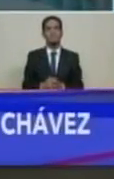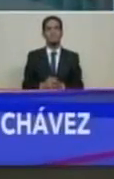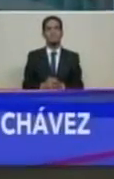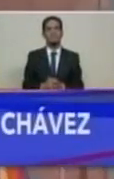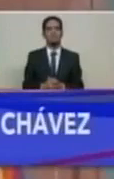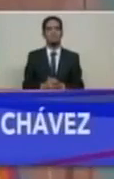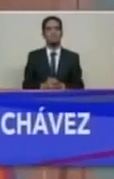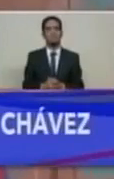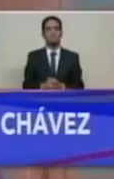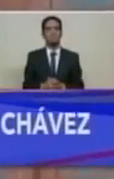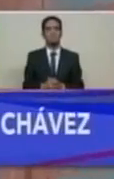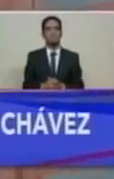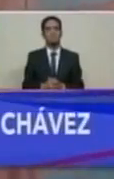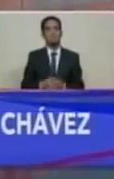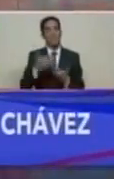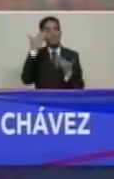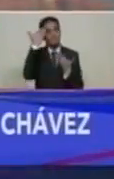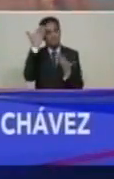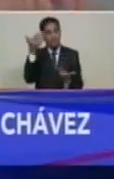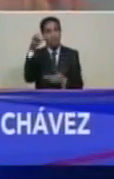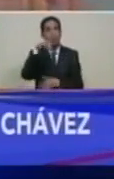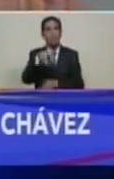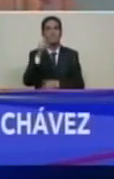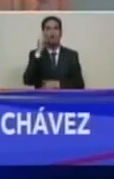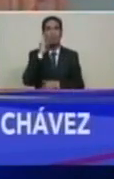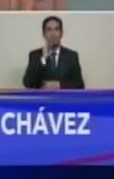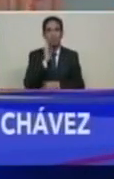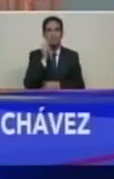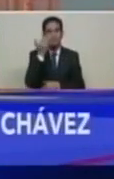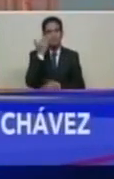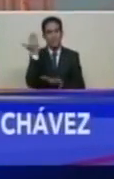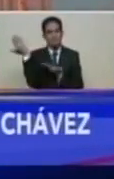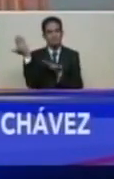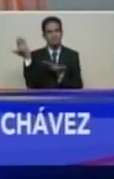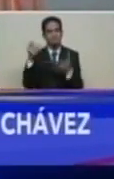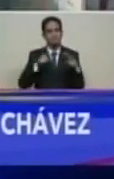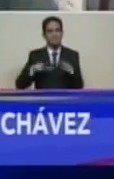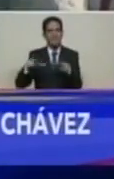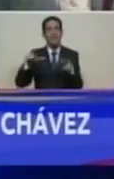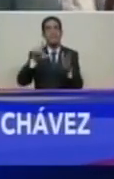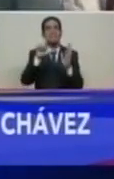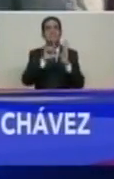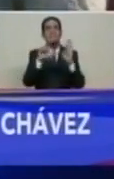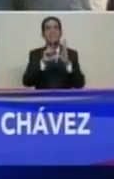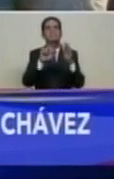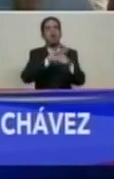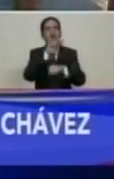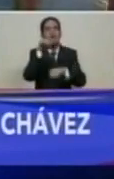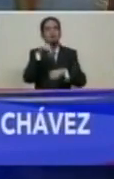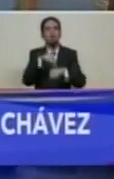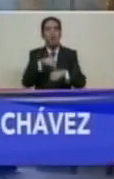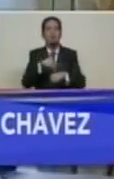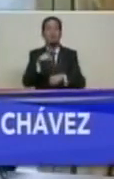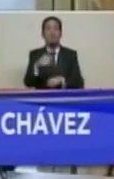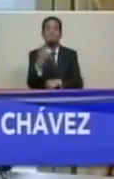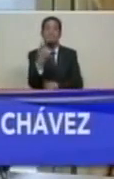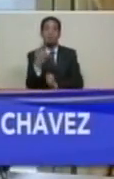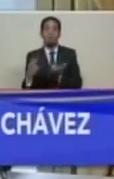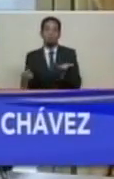Bueno, un saludo al estado Bolívar, miren, las instalaciones del Liceo Nacional. Y así hay que seguir invirtiendo,